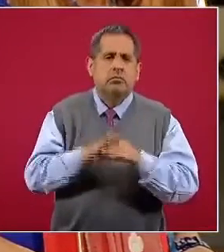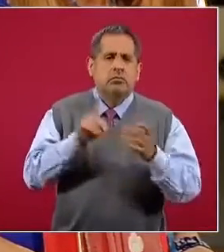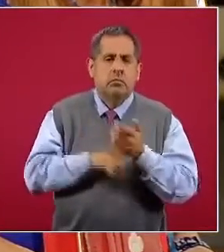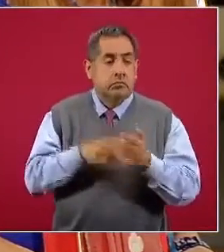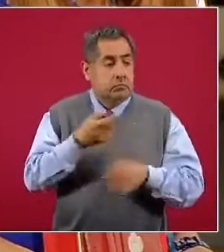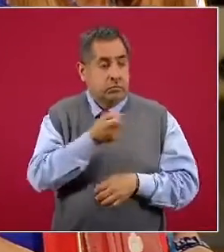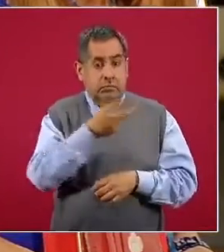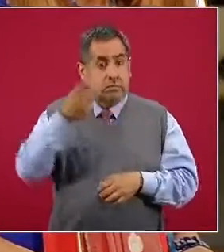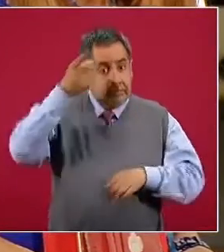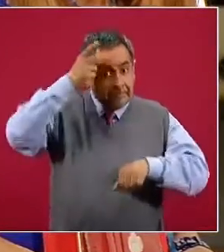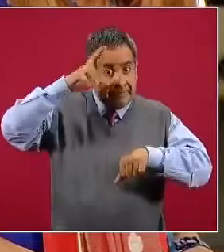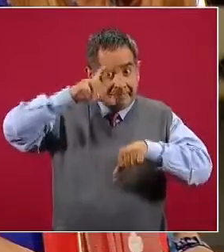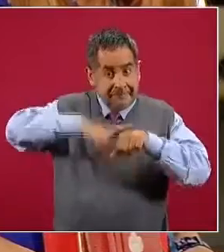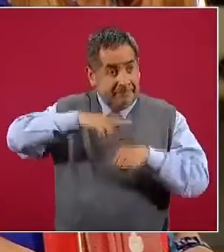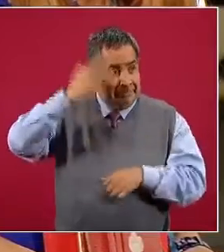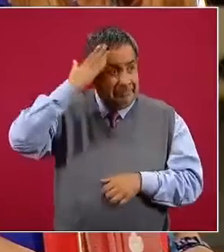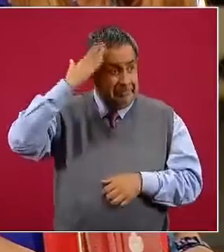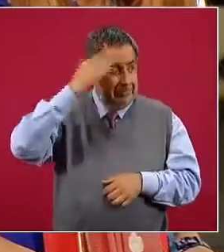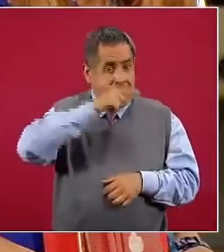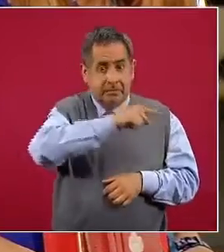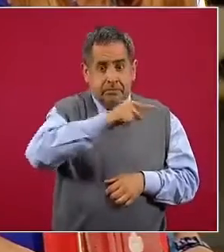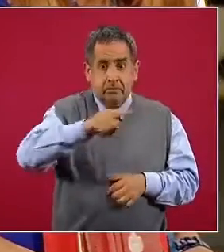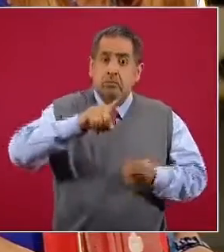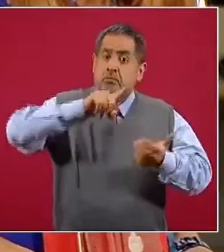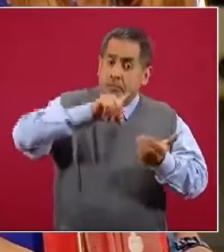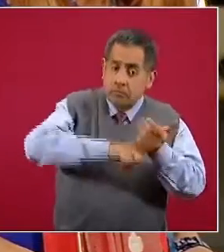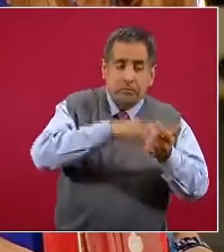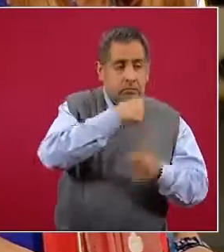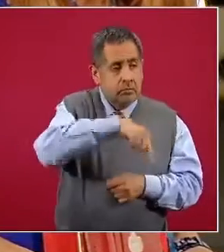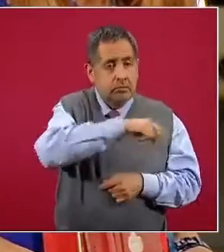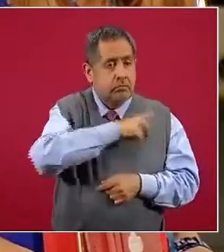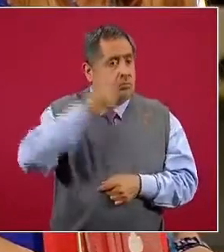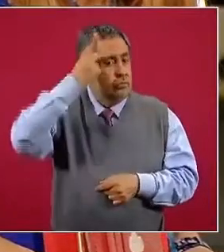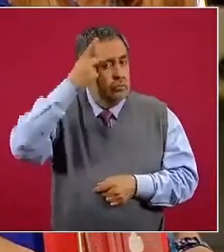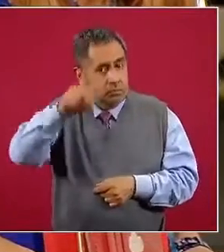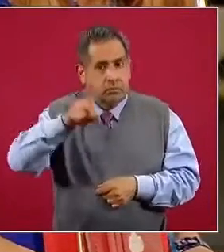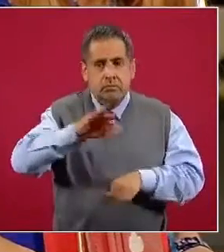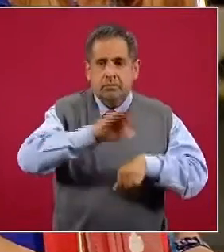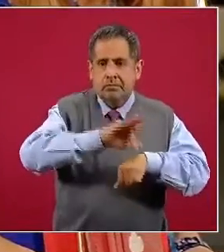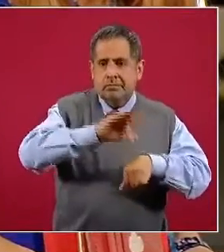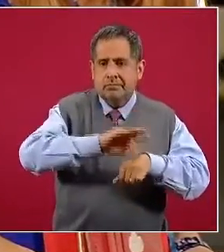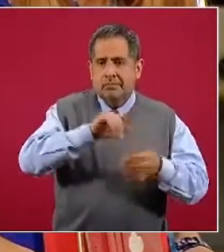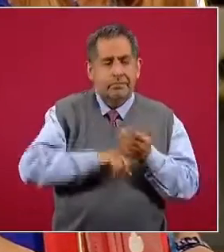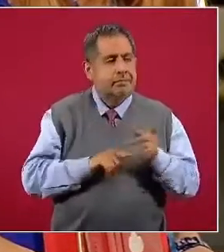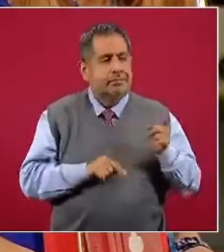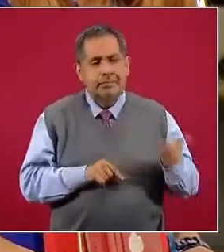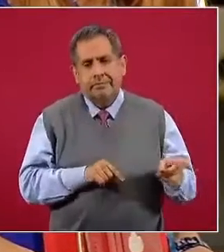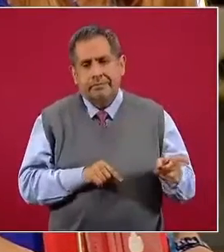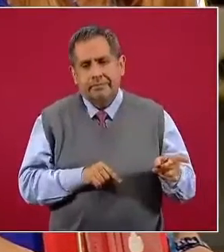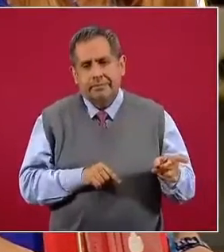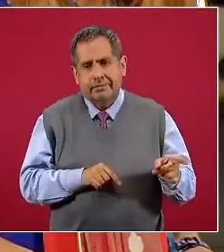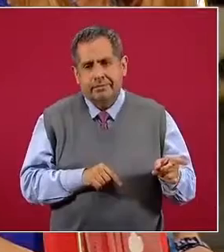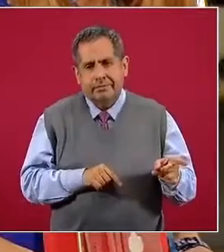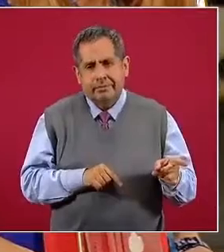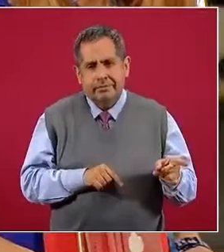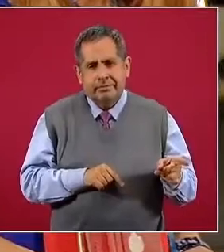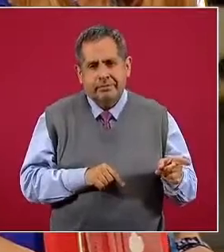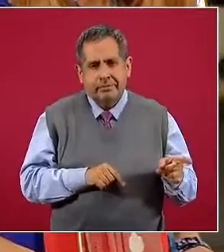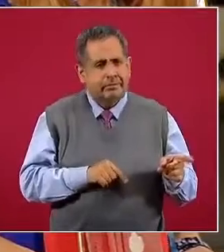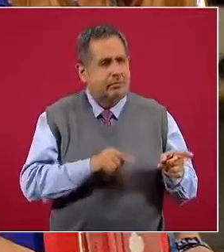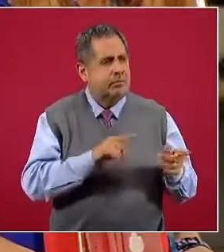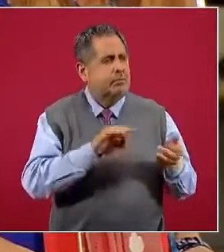los directivos de este hospital son dueños de la farmacia de